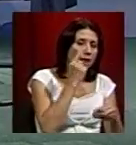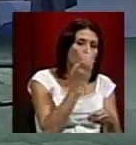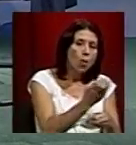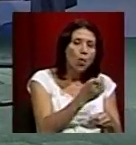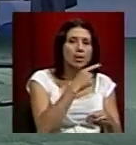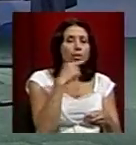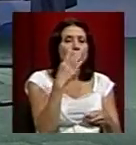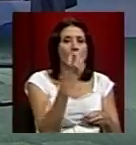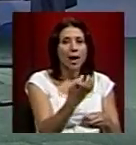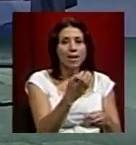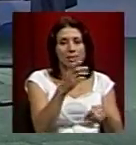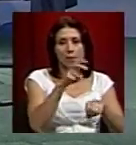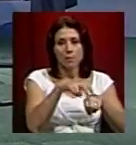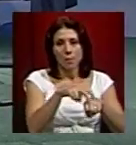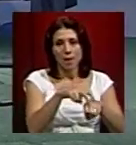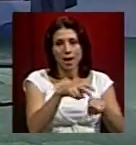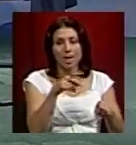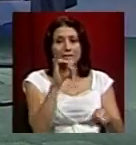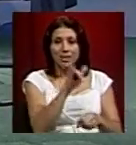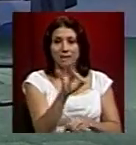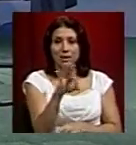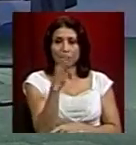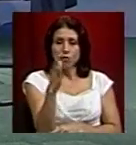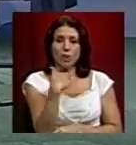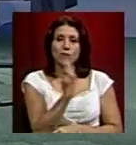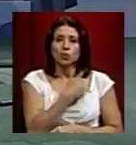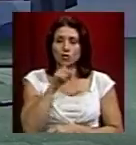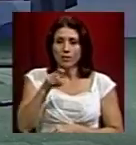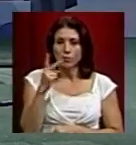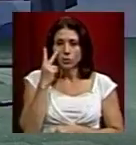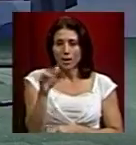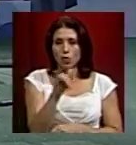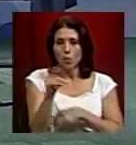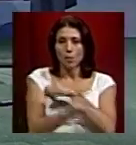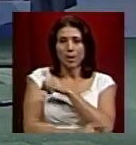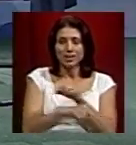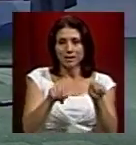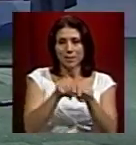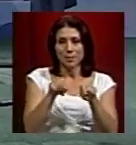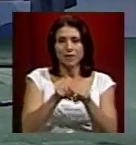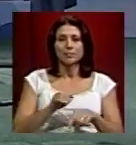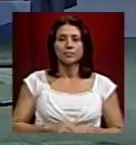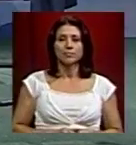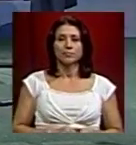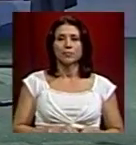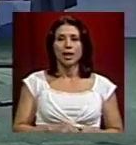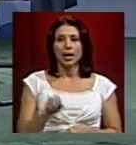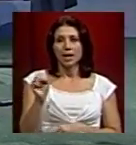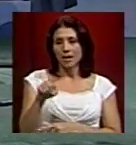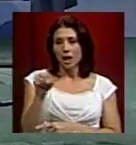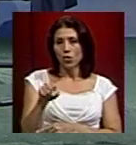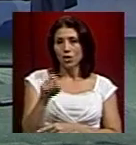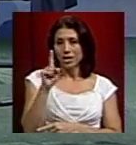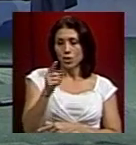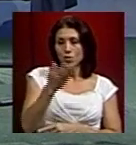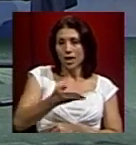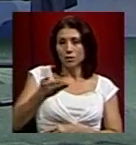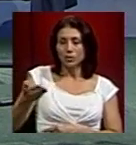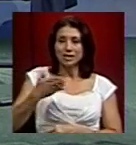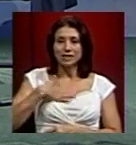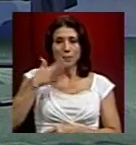al que es bueno produciendo papa. Y de esa forma es que debemos de verlo como país también. Claro, y una de las cosas que me